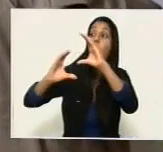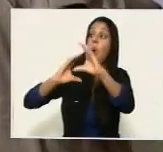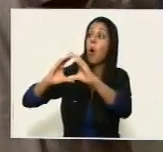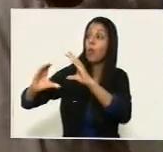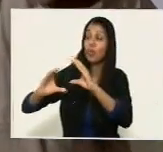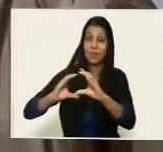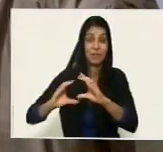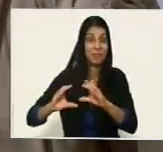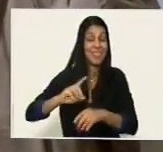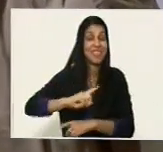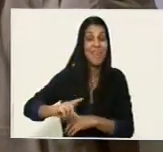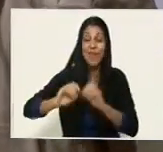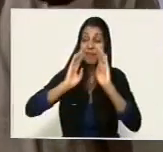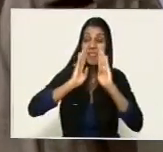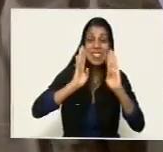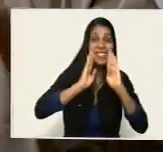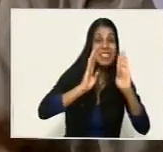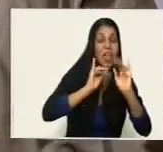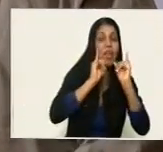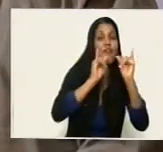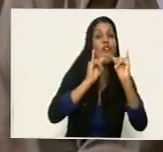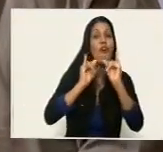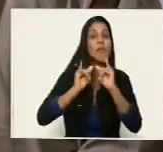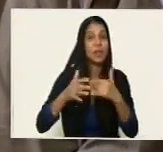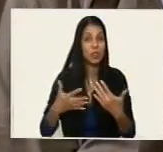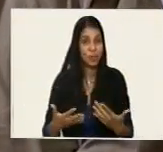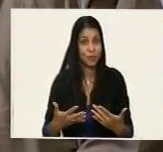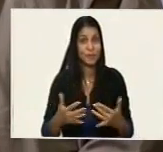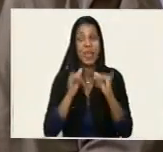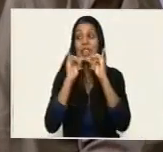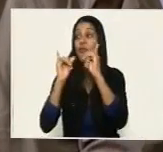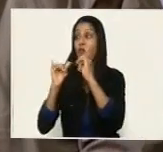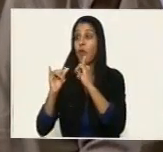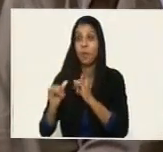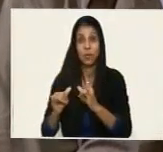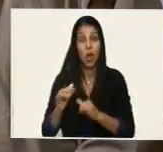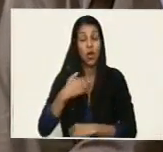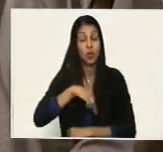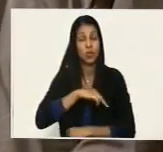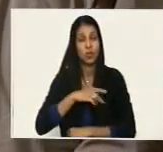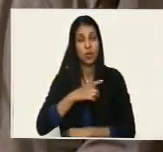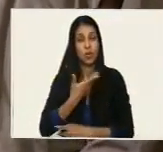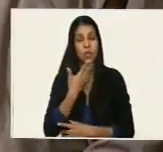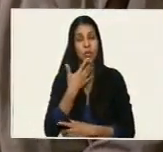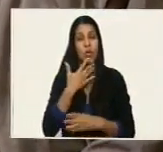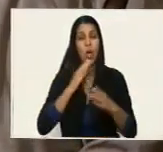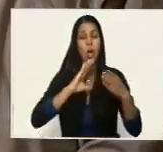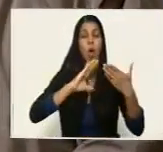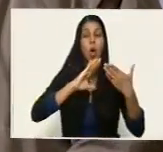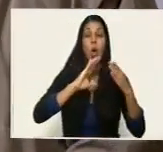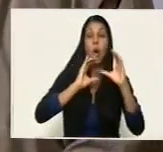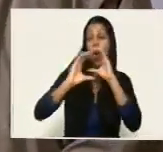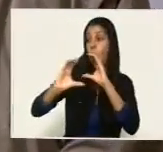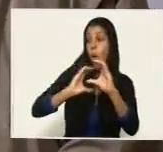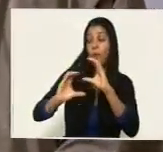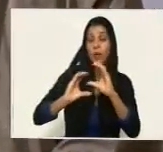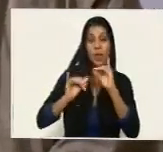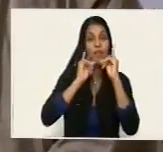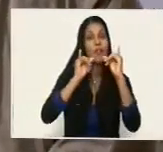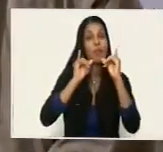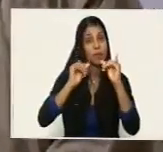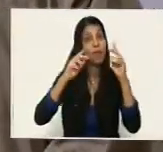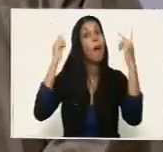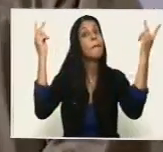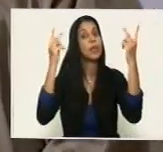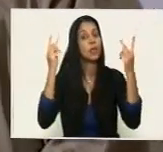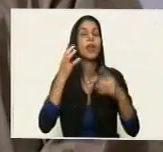Nosotros le debemos a la comunicación que hemos hecho buena parte de nuestras victorias